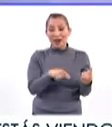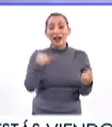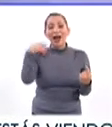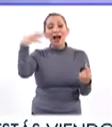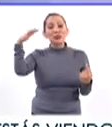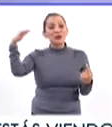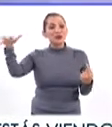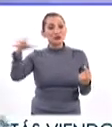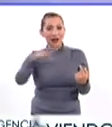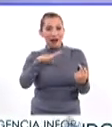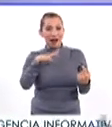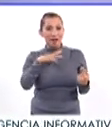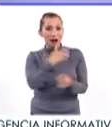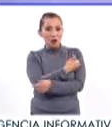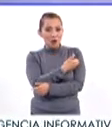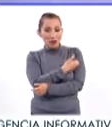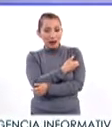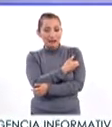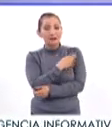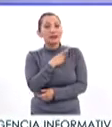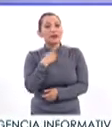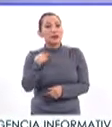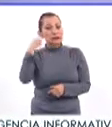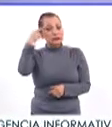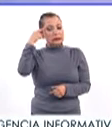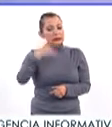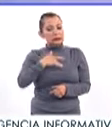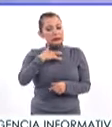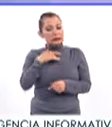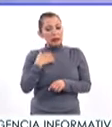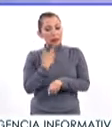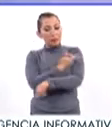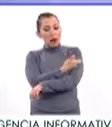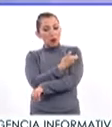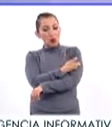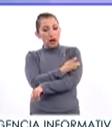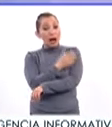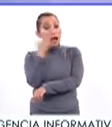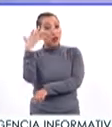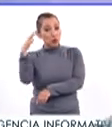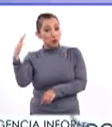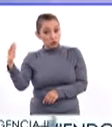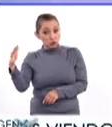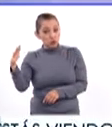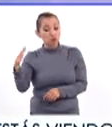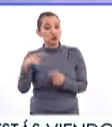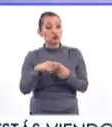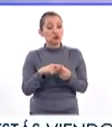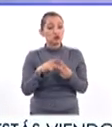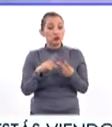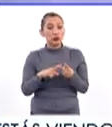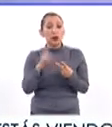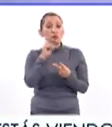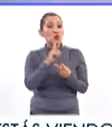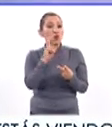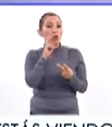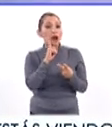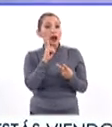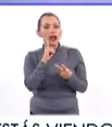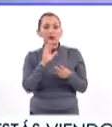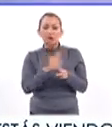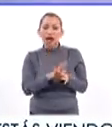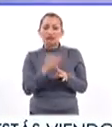de empezar a crear esta conciencia de vacunarnos los adultos, las mujeres están